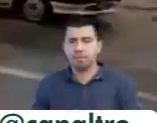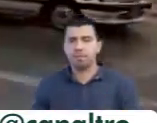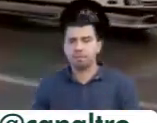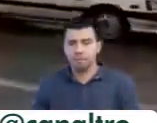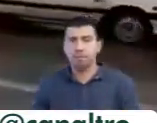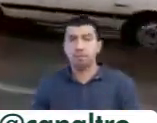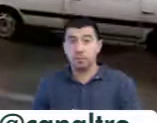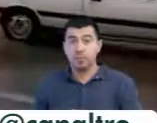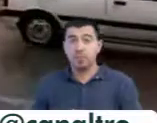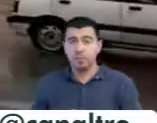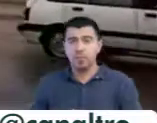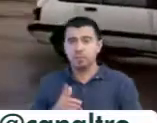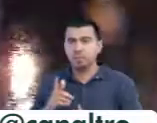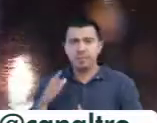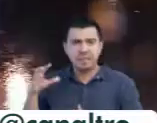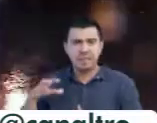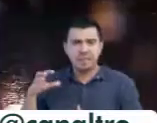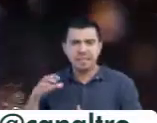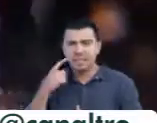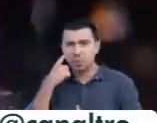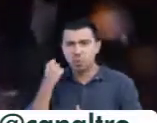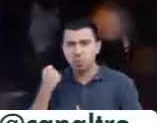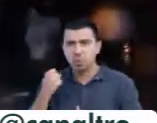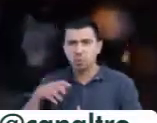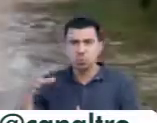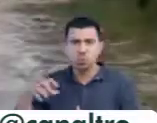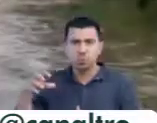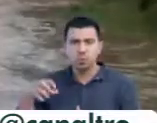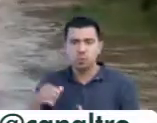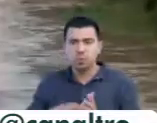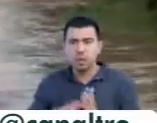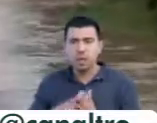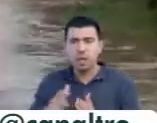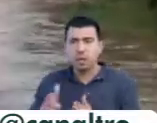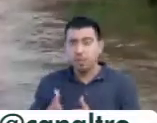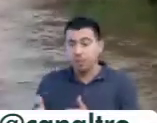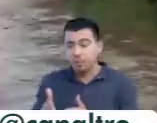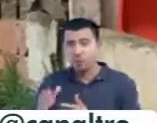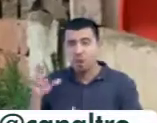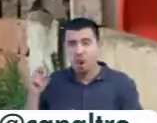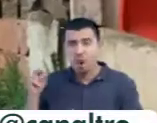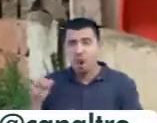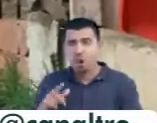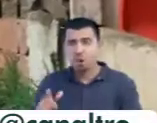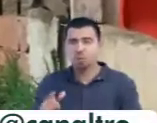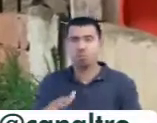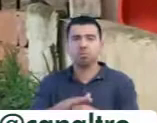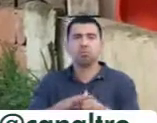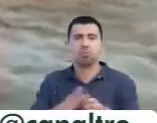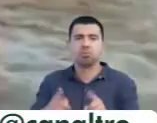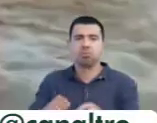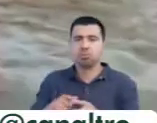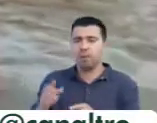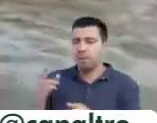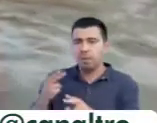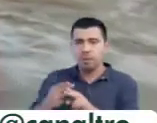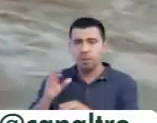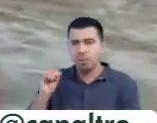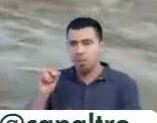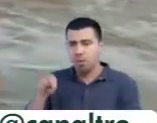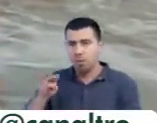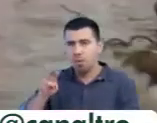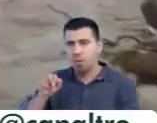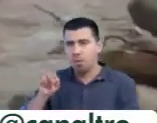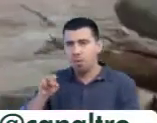Con la presencia de fuertes lluvias en el municipio de Girón, el Río de Oro que atraviesa el barrio Convivir logró una creciente de más de